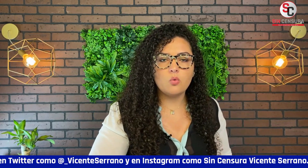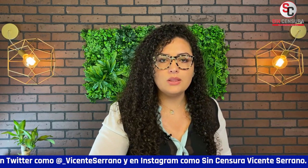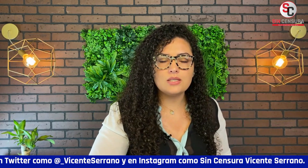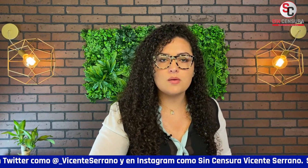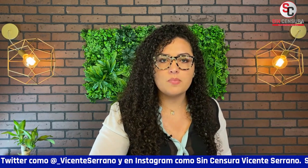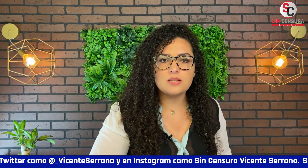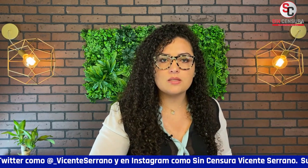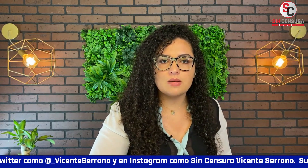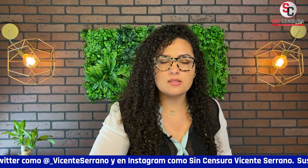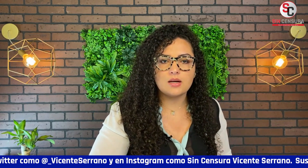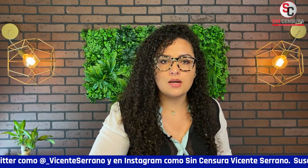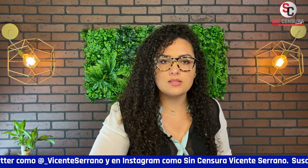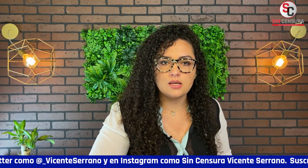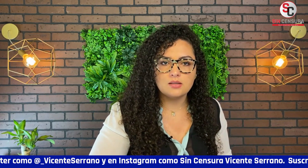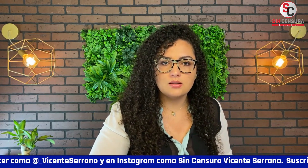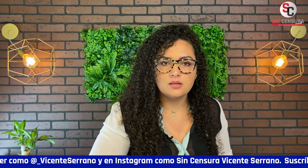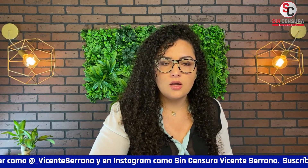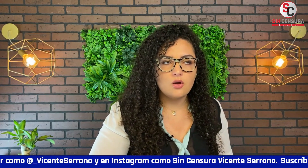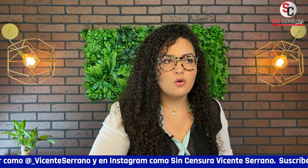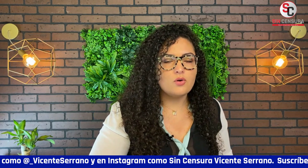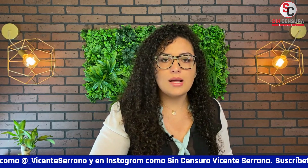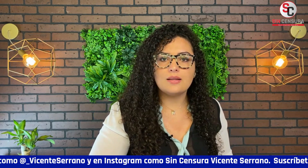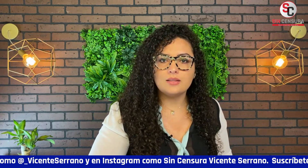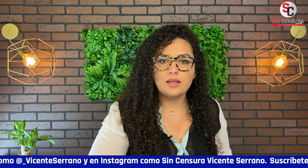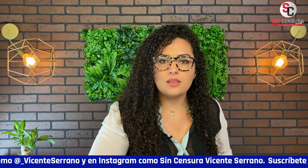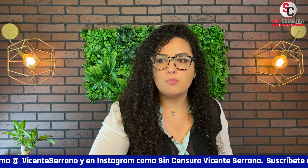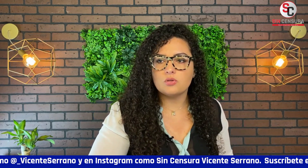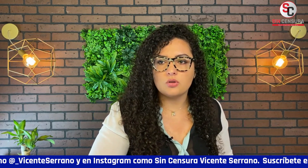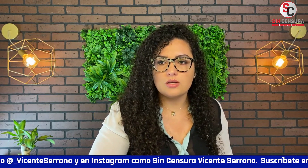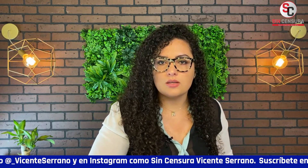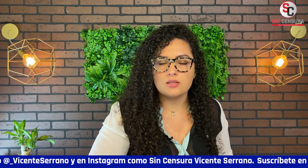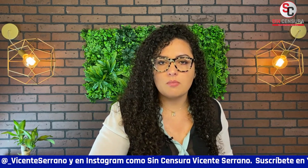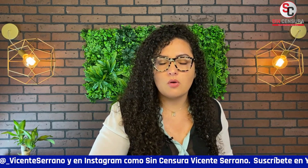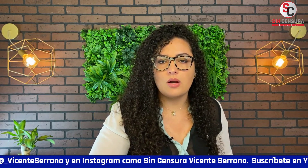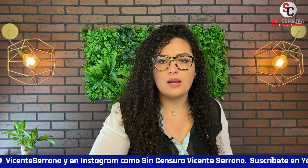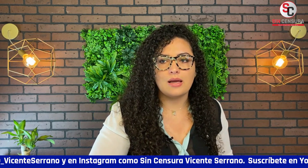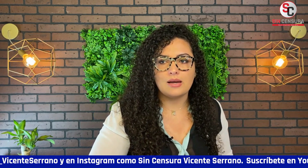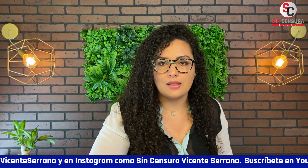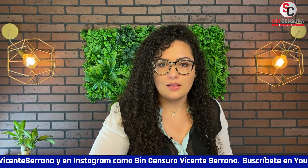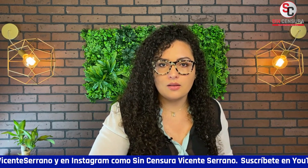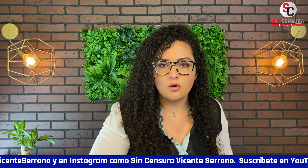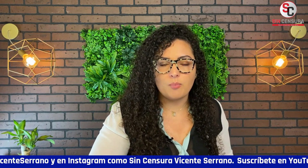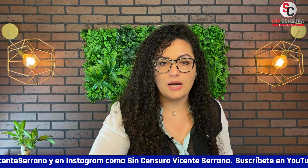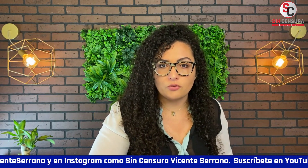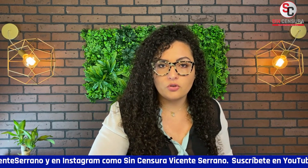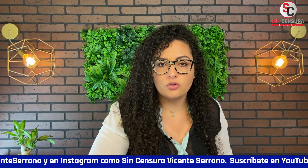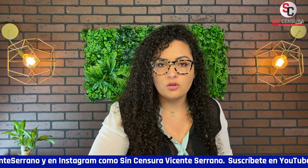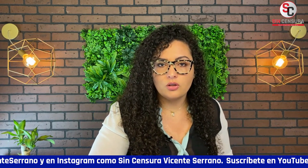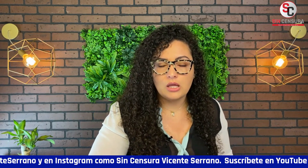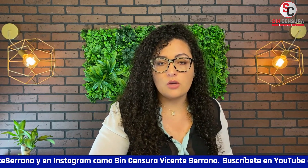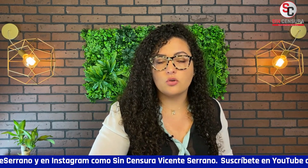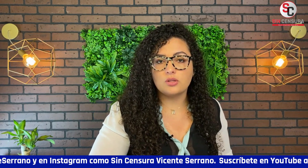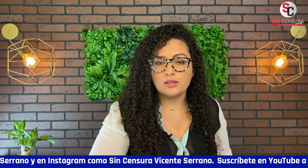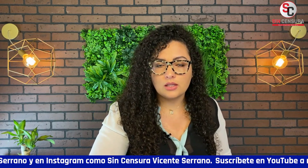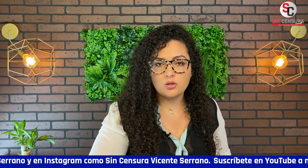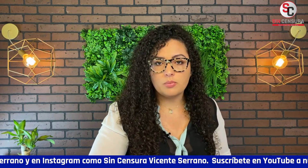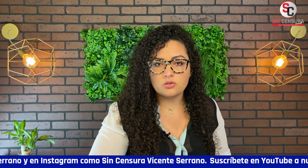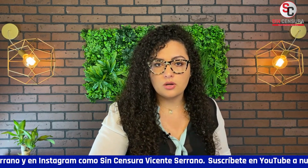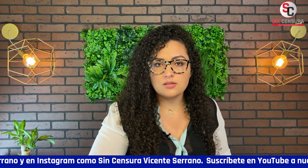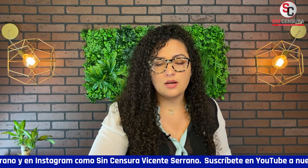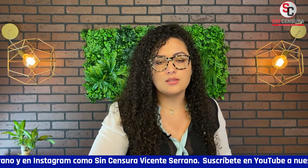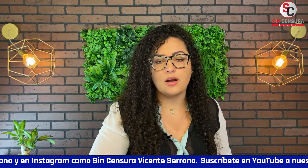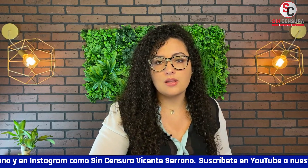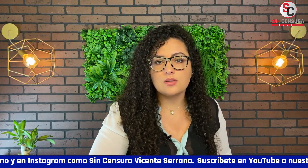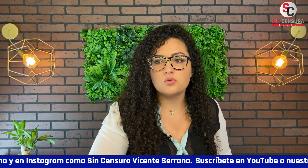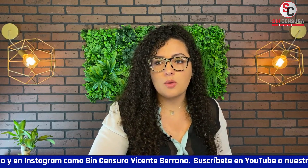Pero ¿cuántas empresas más estarán así? Con una cantidad de personas que están bajo la ilegalidad, operando y contratando